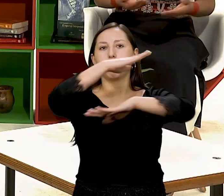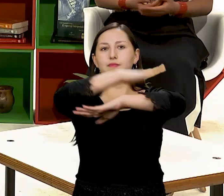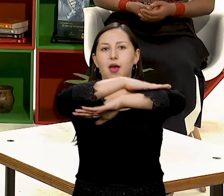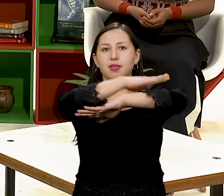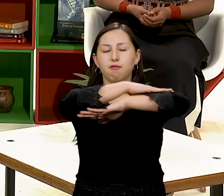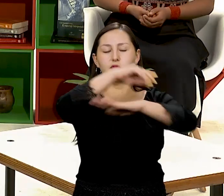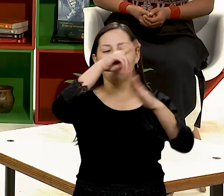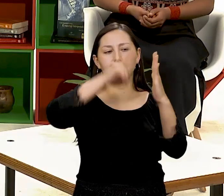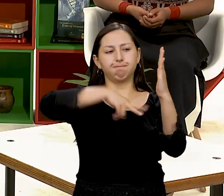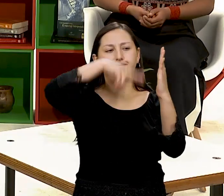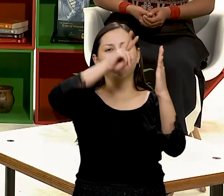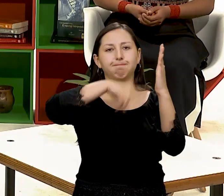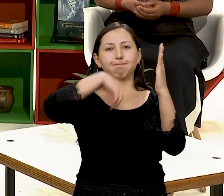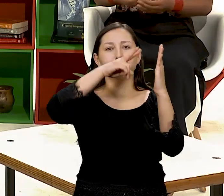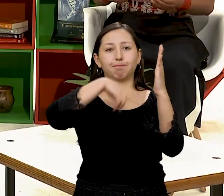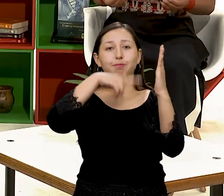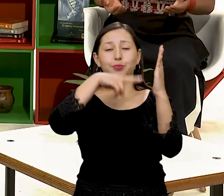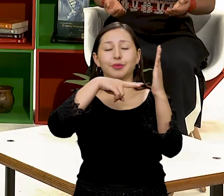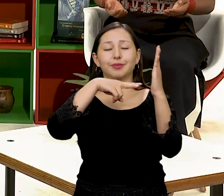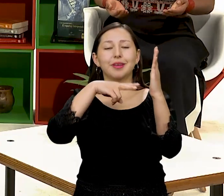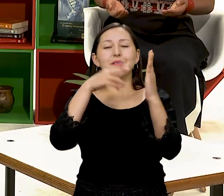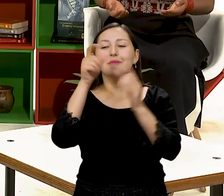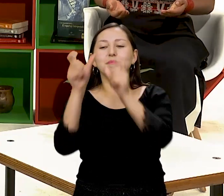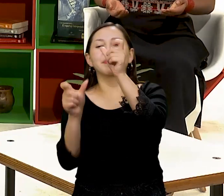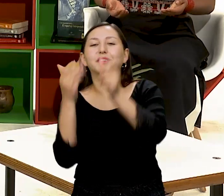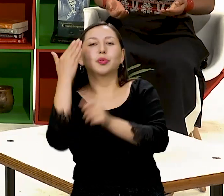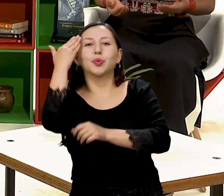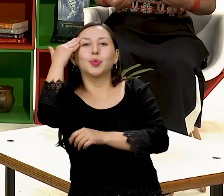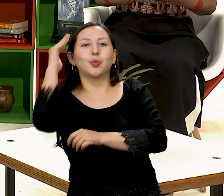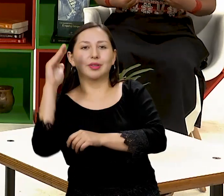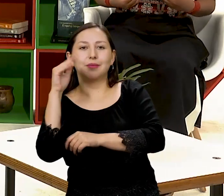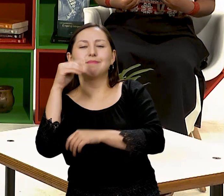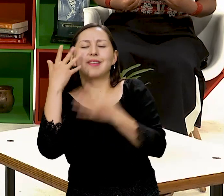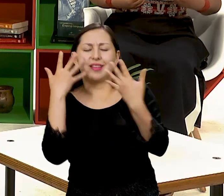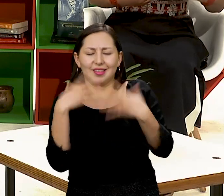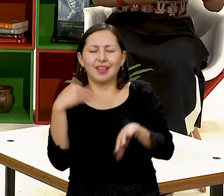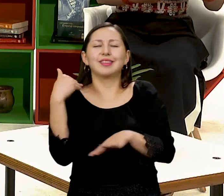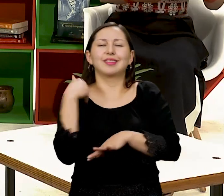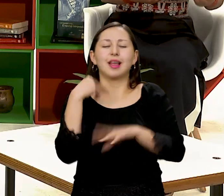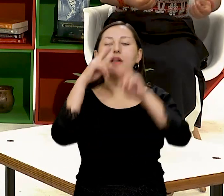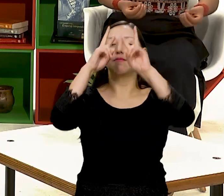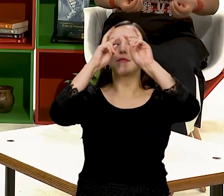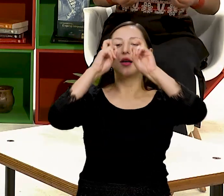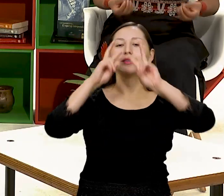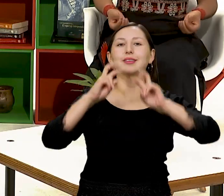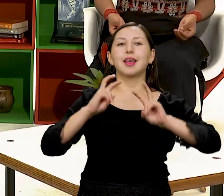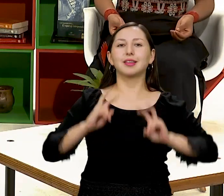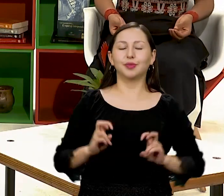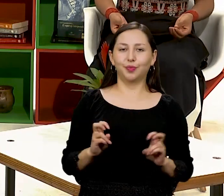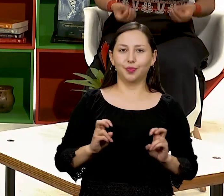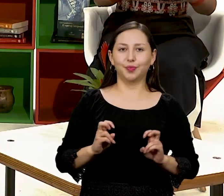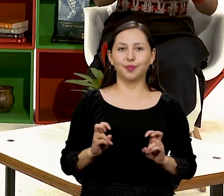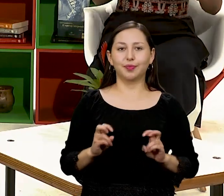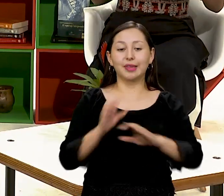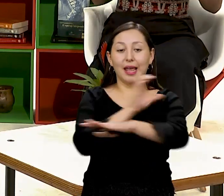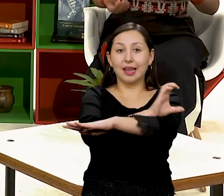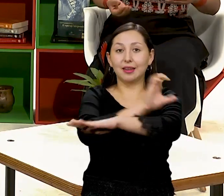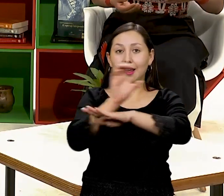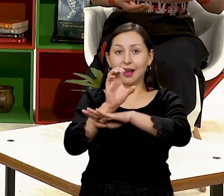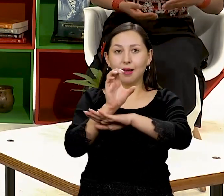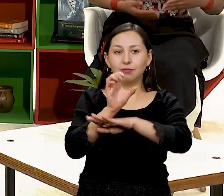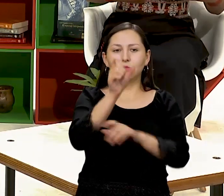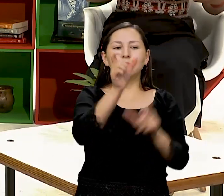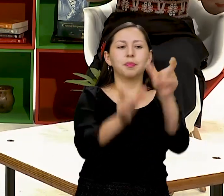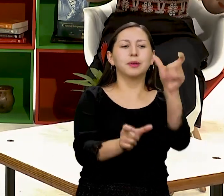ya están en un repositorio, y muchas veces también es ir y socializar esto con el agricultor, porque él